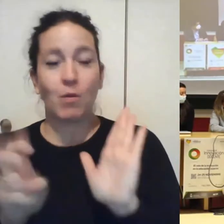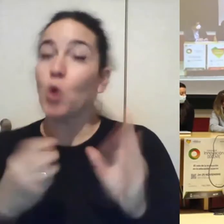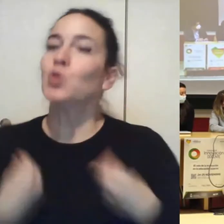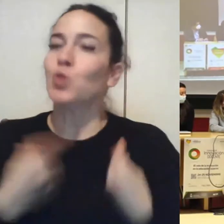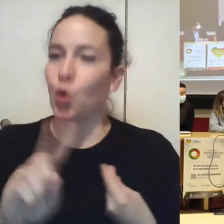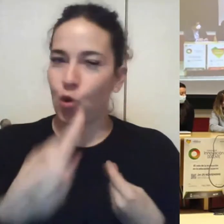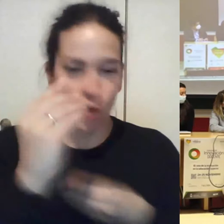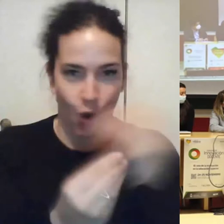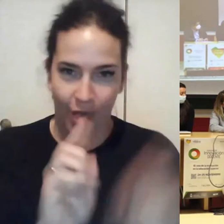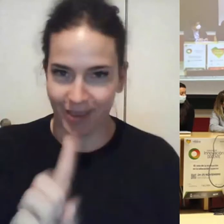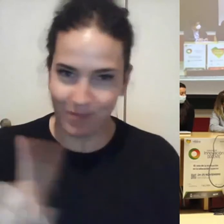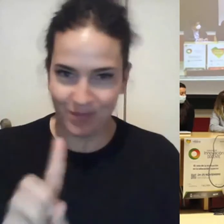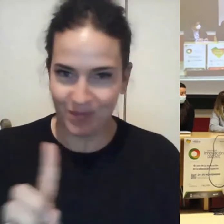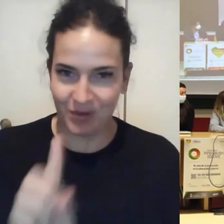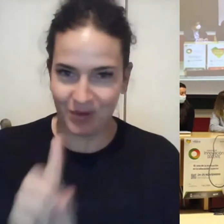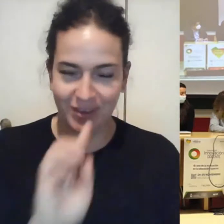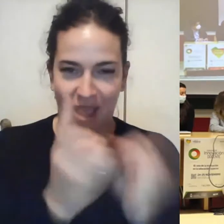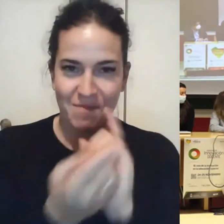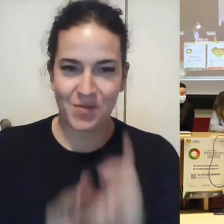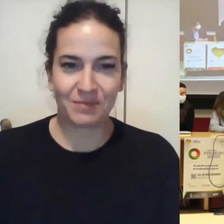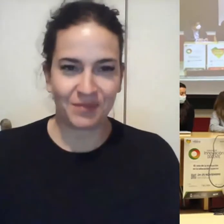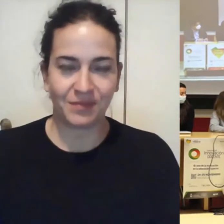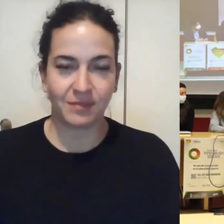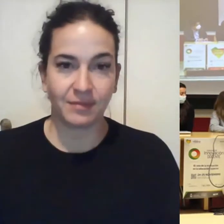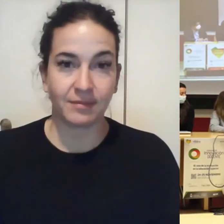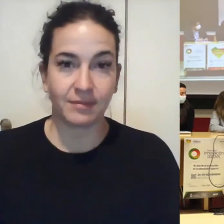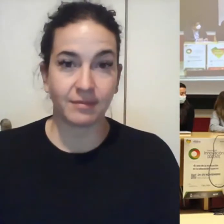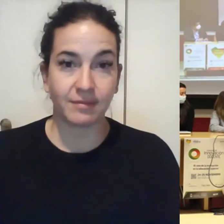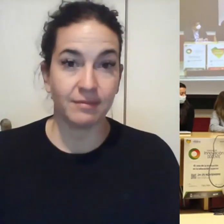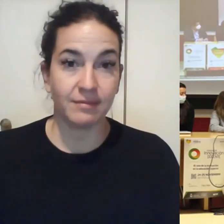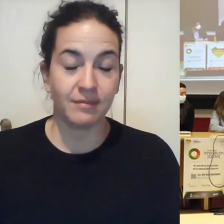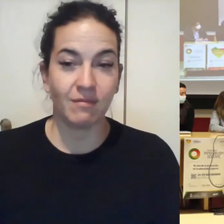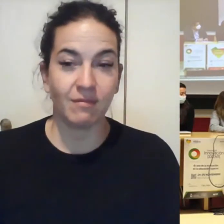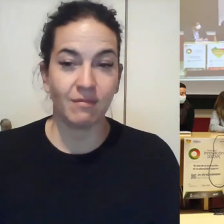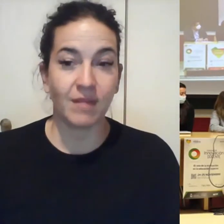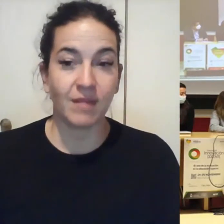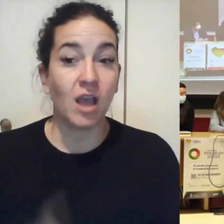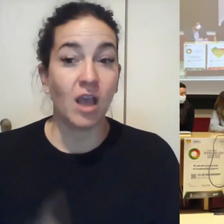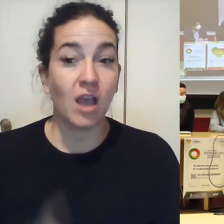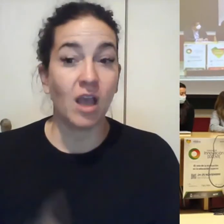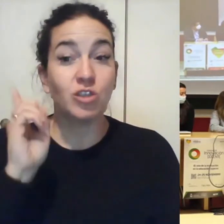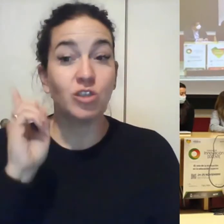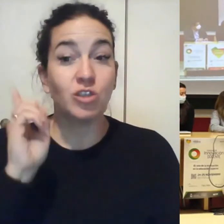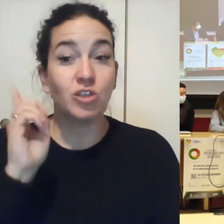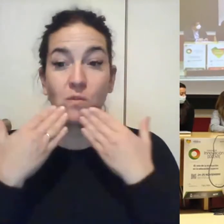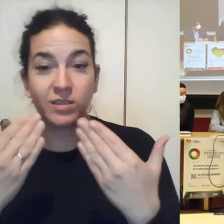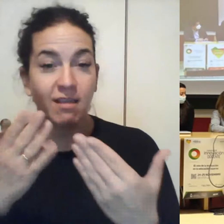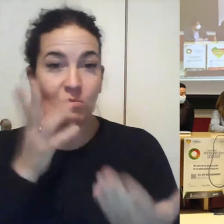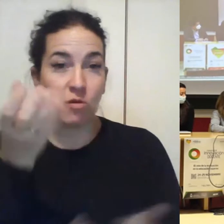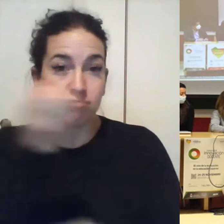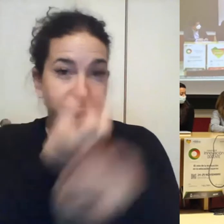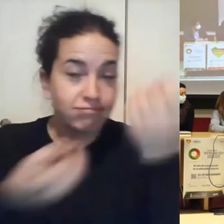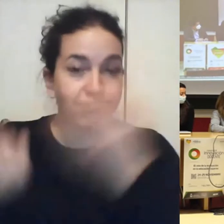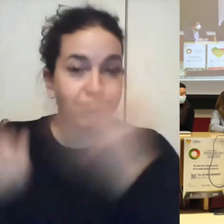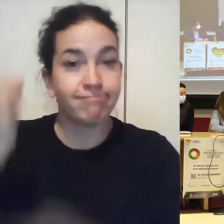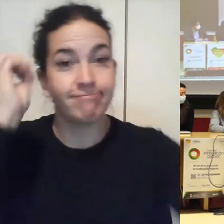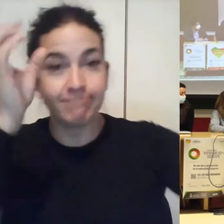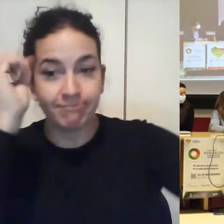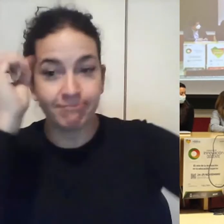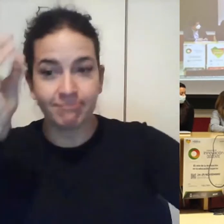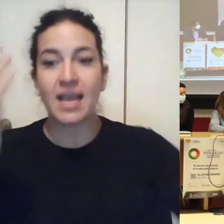que no lo vamos a hacer. Simplemente agradeceros todas las aportaciones, agradecer a